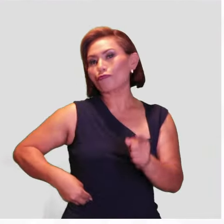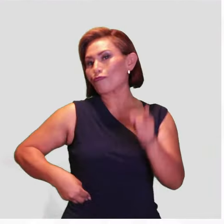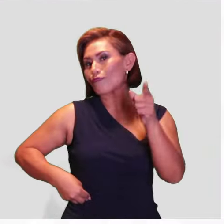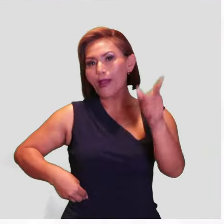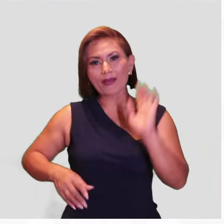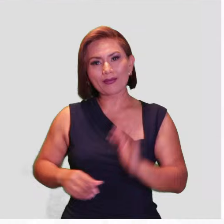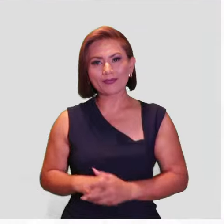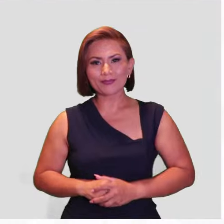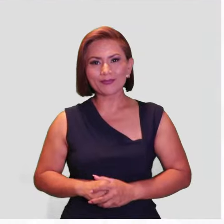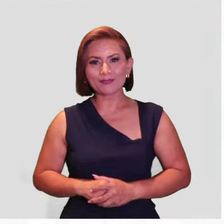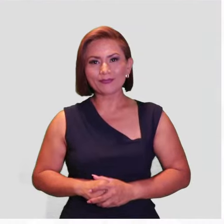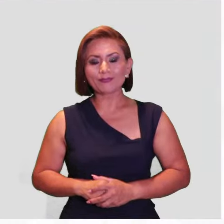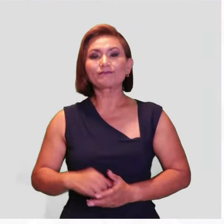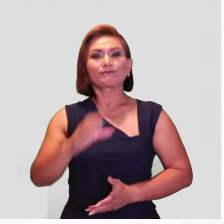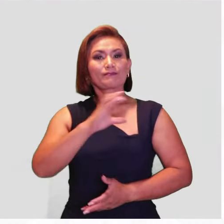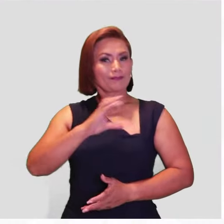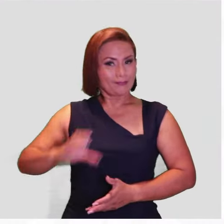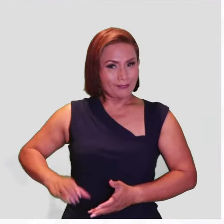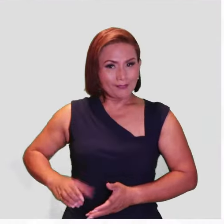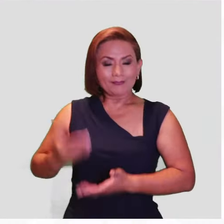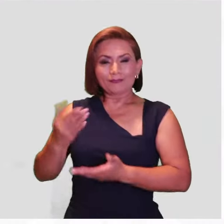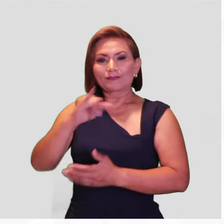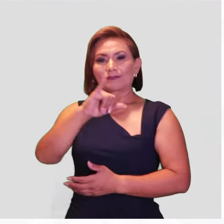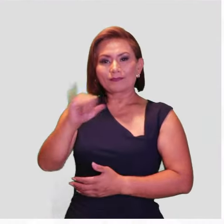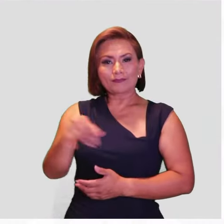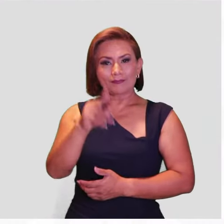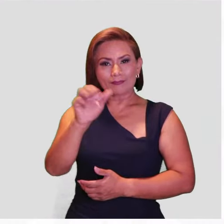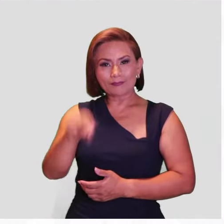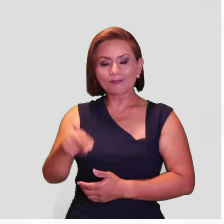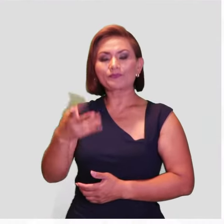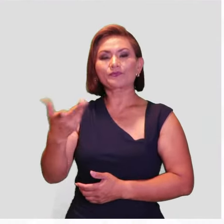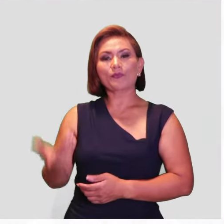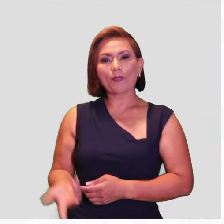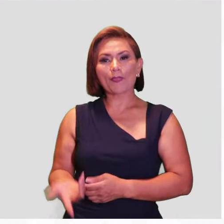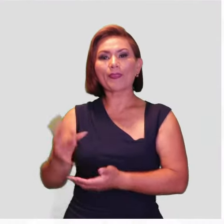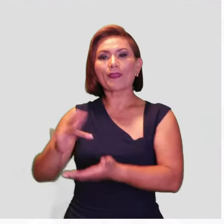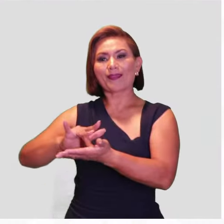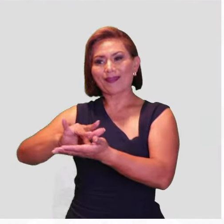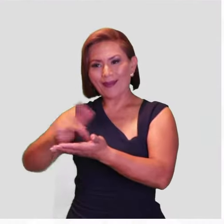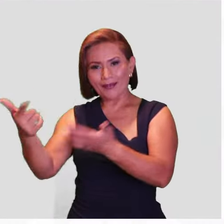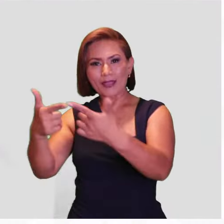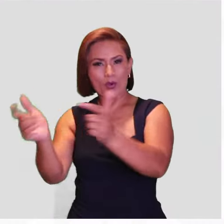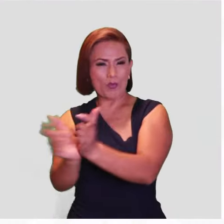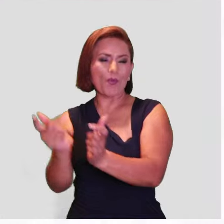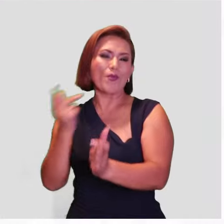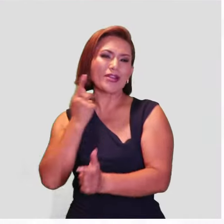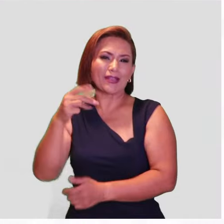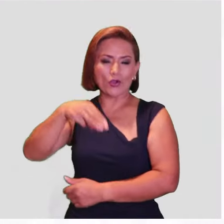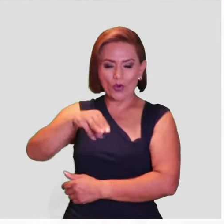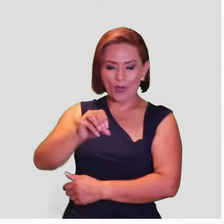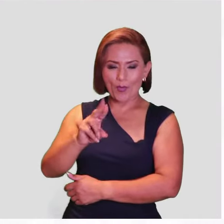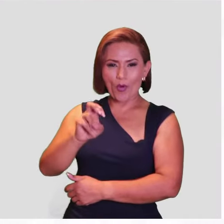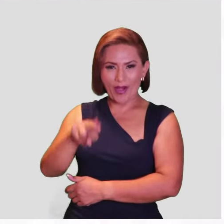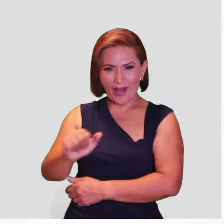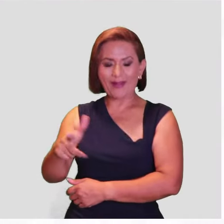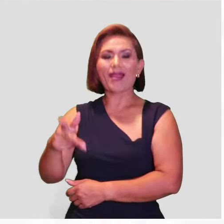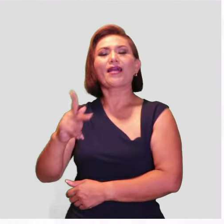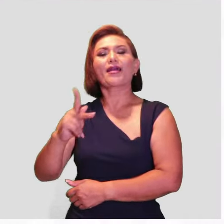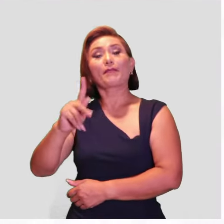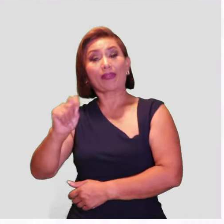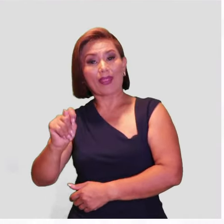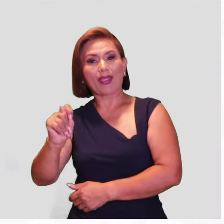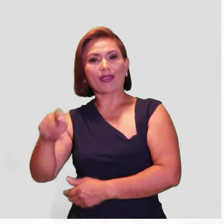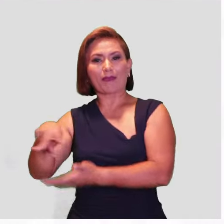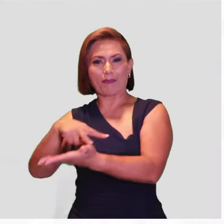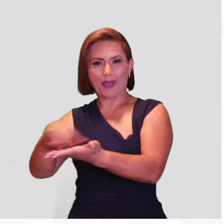Gracias, candidato Juan Alvarado, candidato por los partidos Morena, PT y Partido Verde Ecologista de México. Hacemos además una invitación a todas